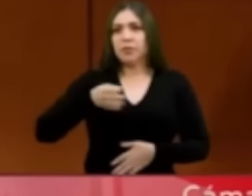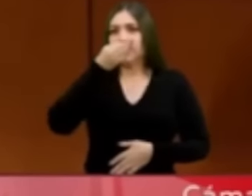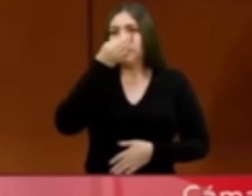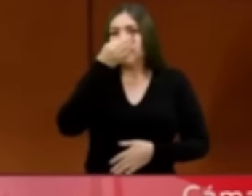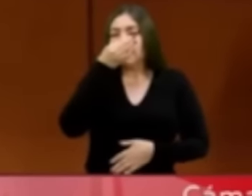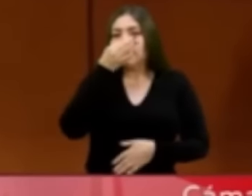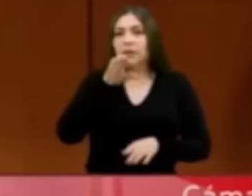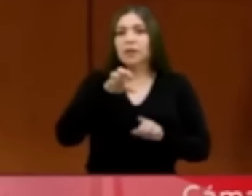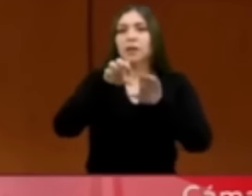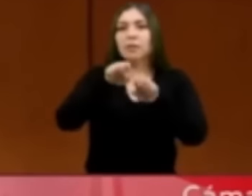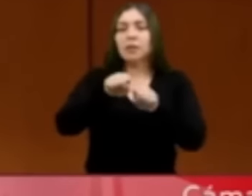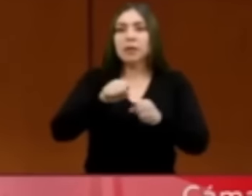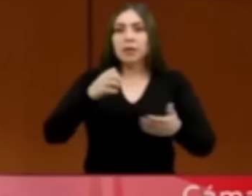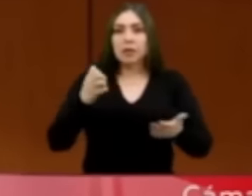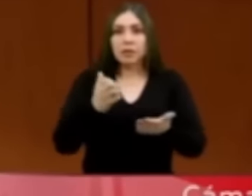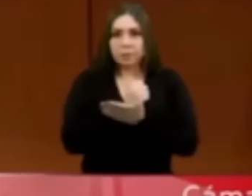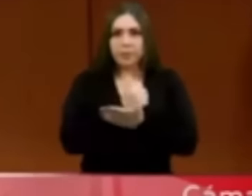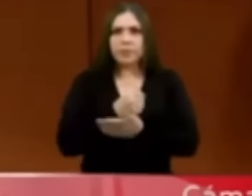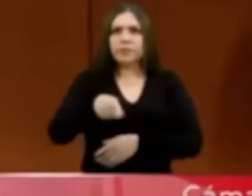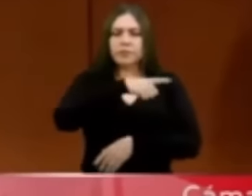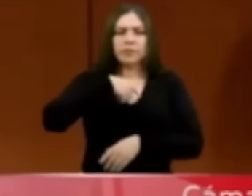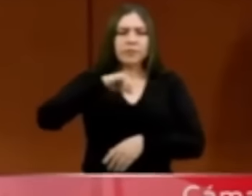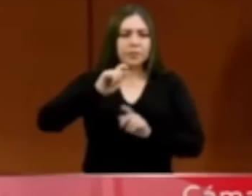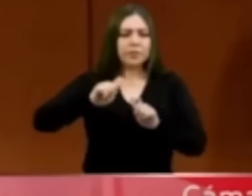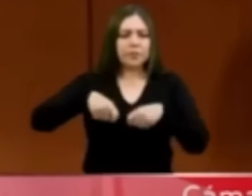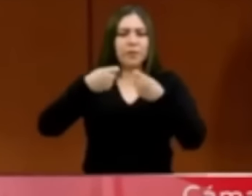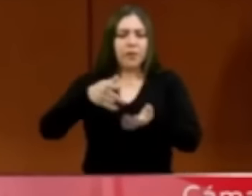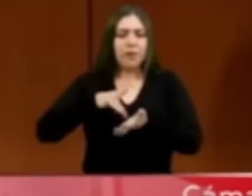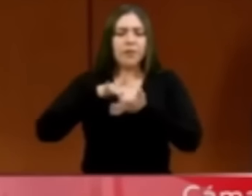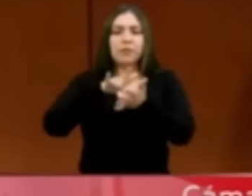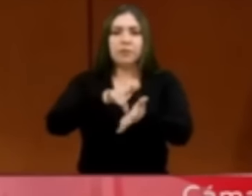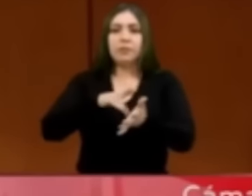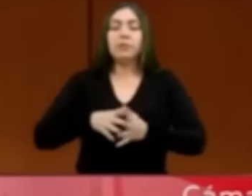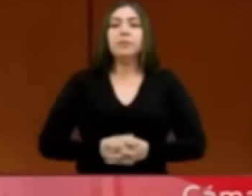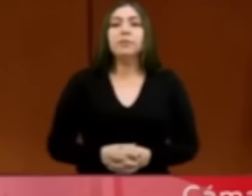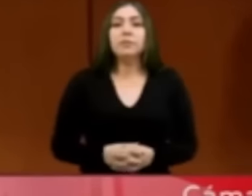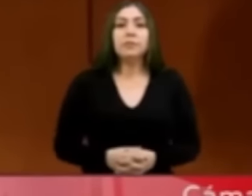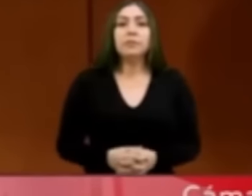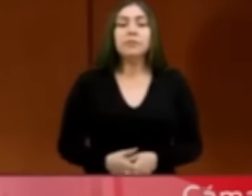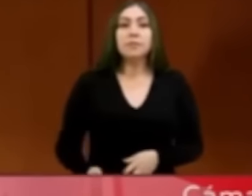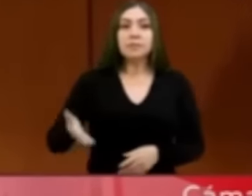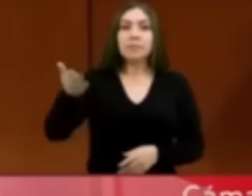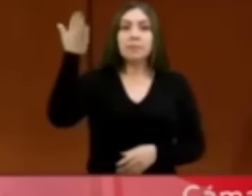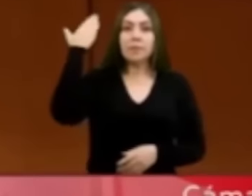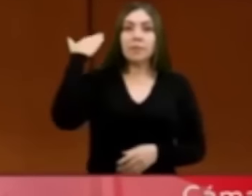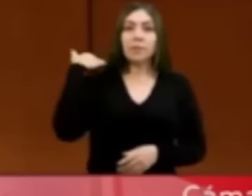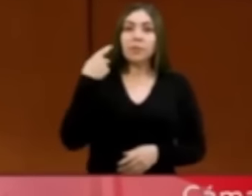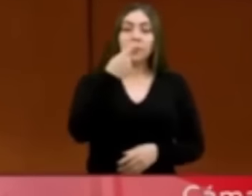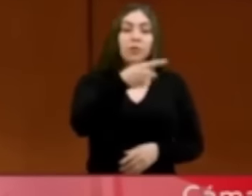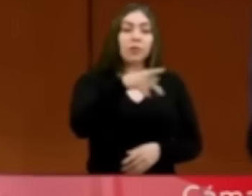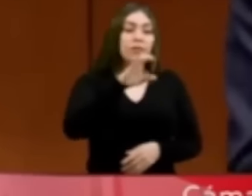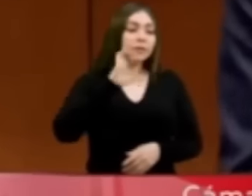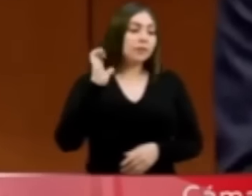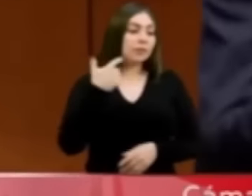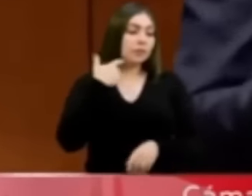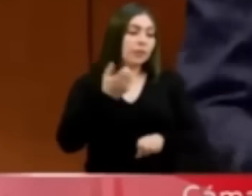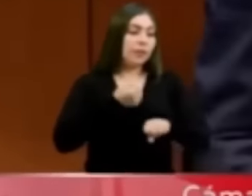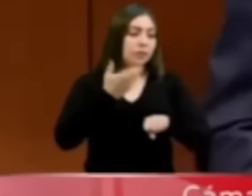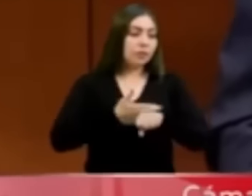logramos. Pero contó con nosotros. Cuando detuvieron a tu exsecretario de